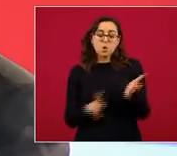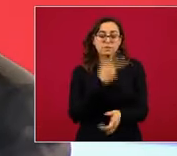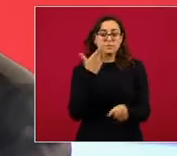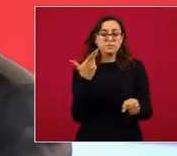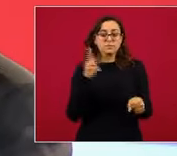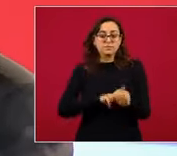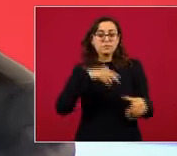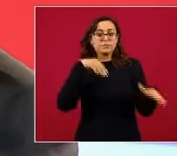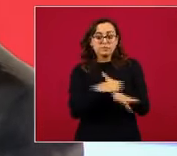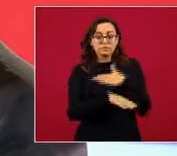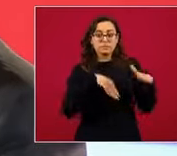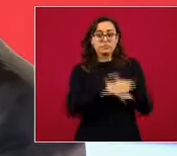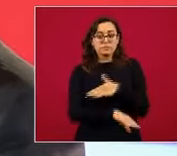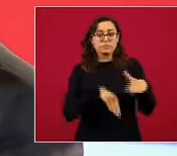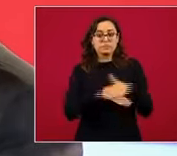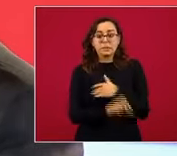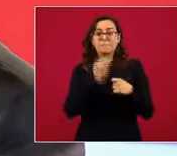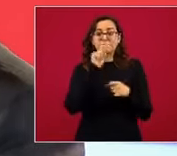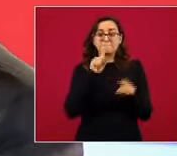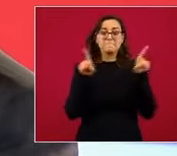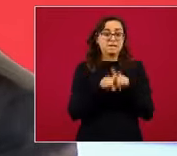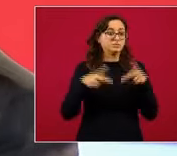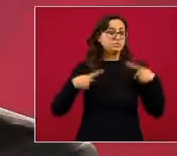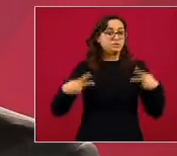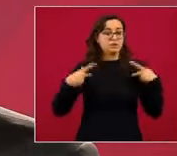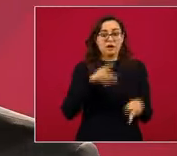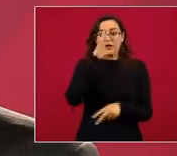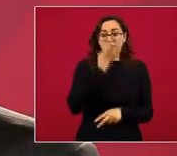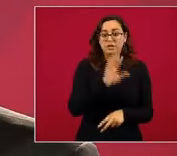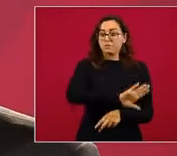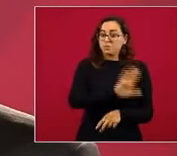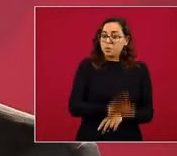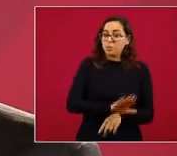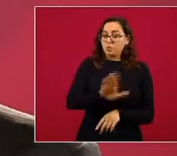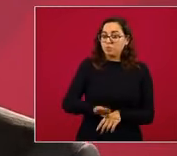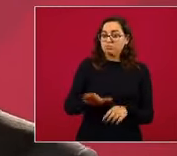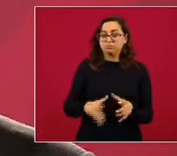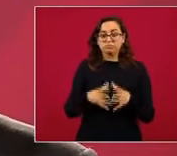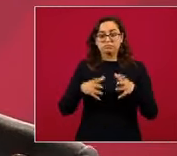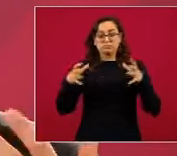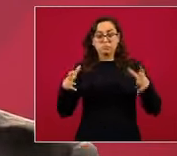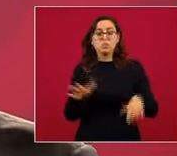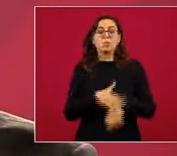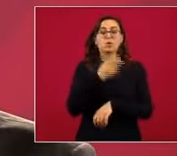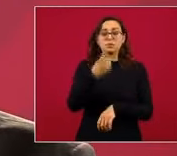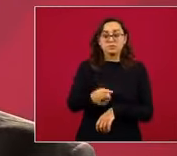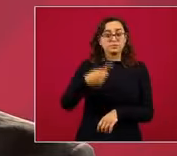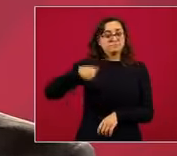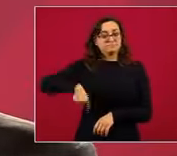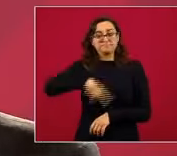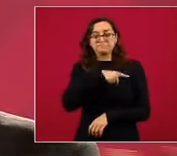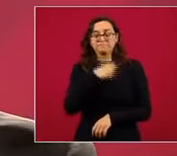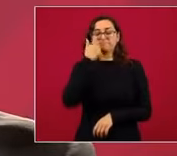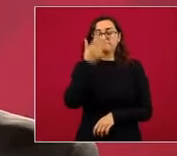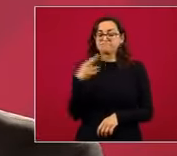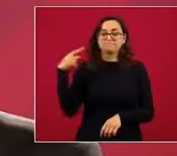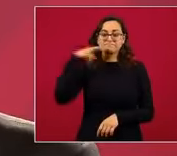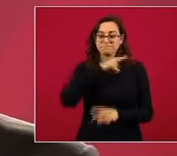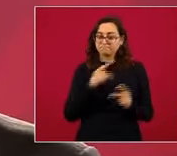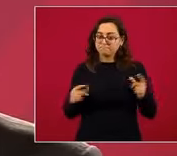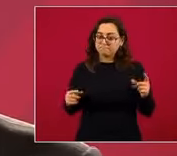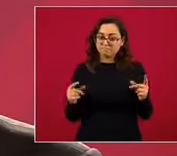número de defunciones. Están incrementando las defunciones en la Ciudad de México. Por eso queremos que lo más pronto posible se reduzca